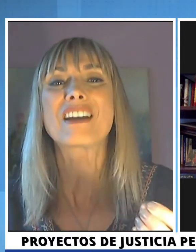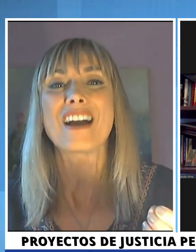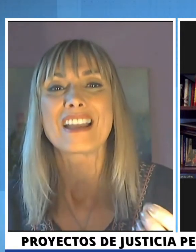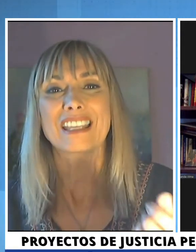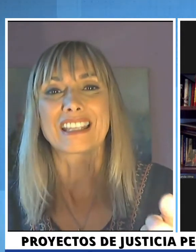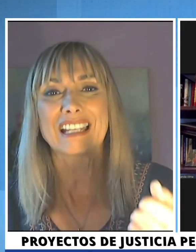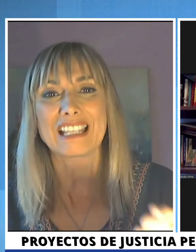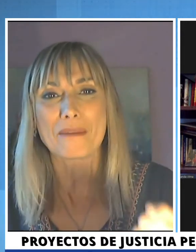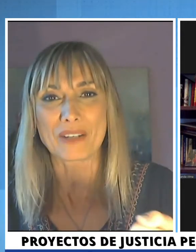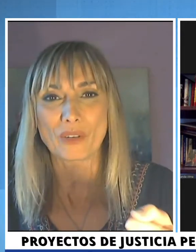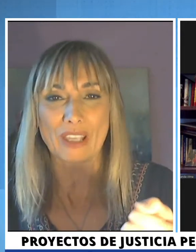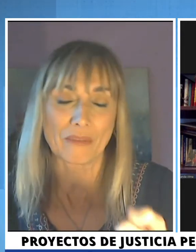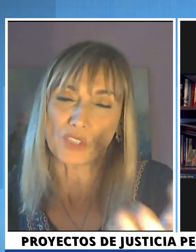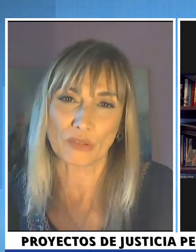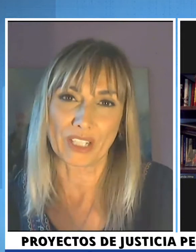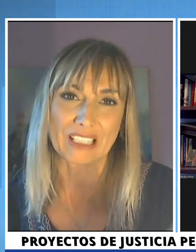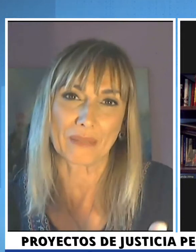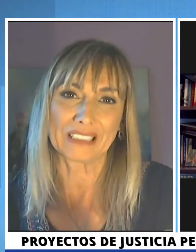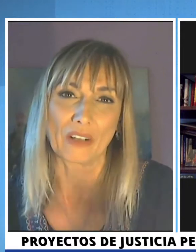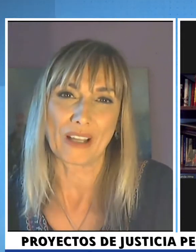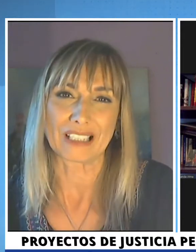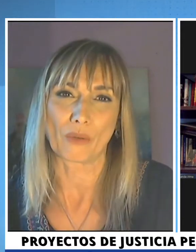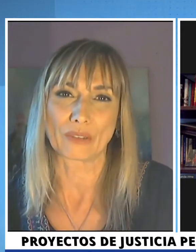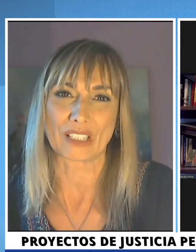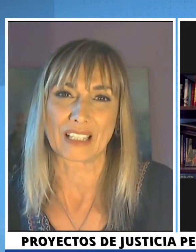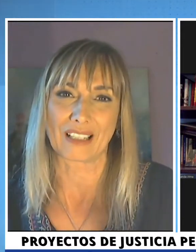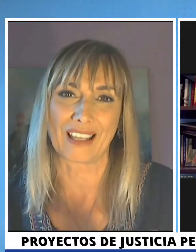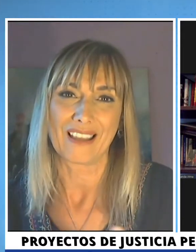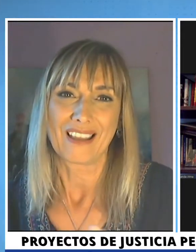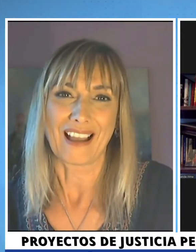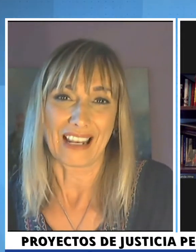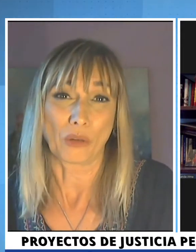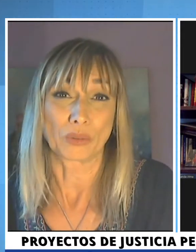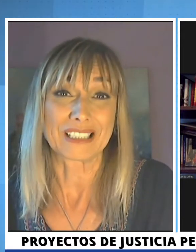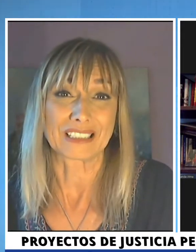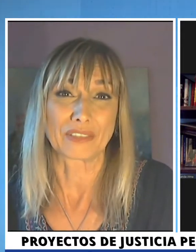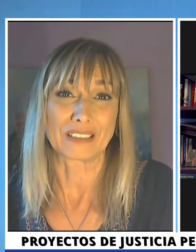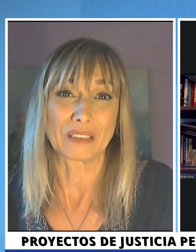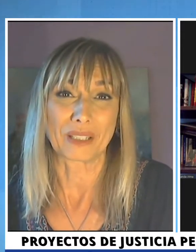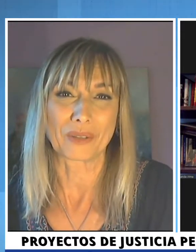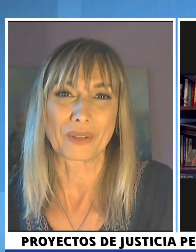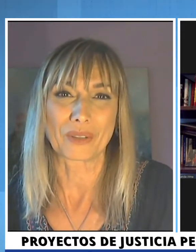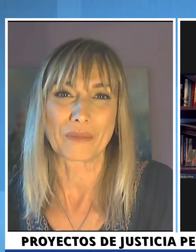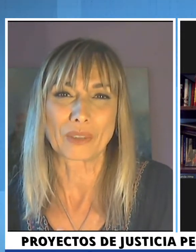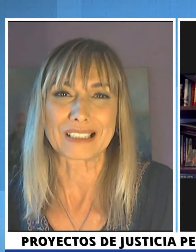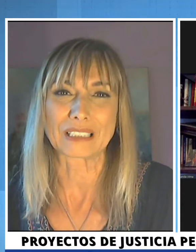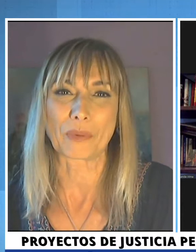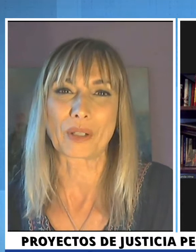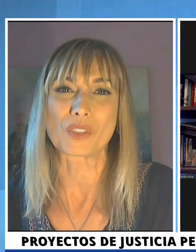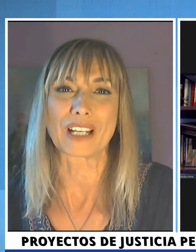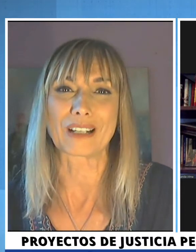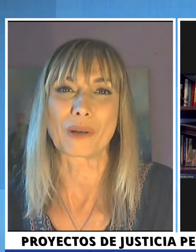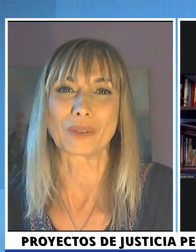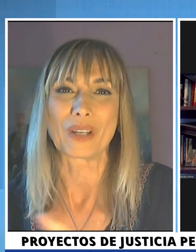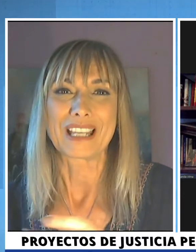amiga que le dé la mano, que muchas ONGs, Amanda, lo hacen cuando se acercan a la justicia en definitiva, ¿no? Es muy interesante poder